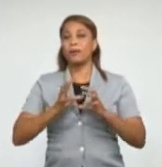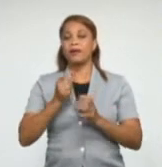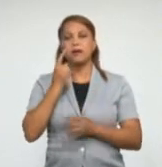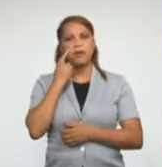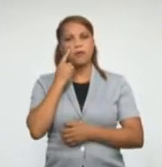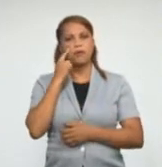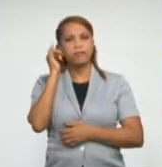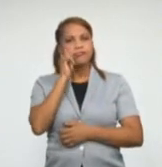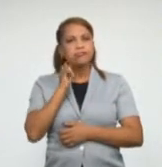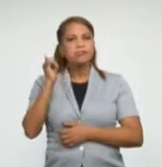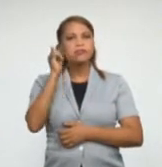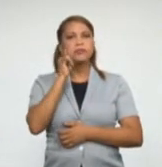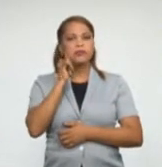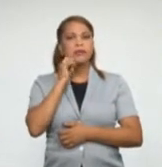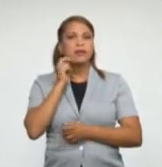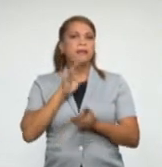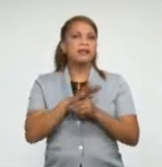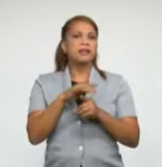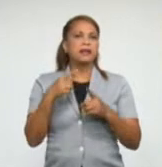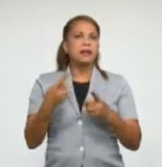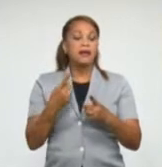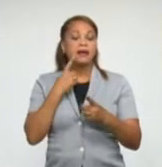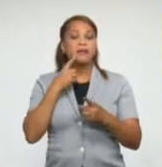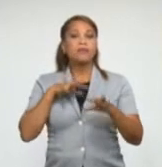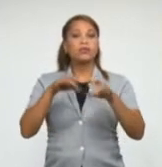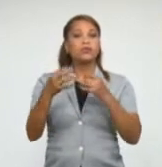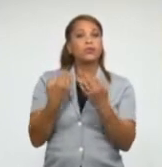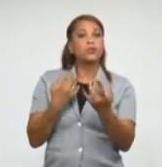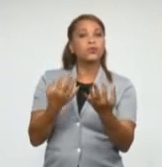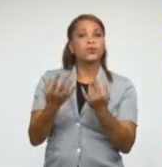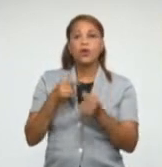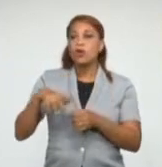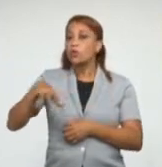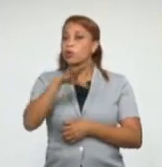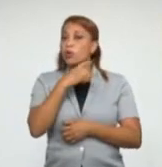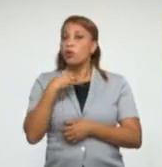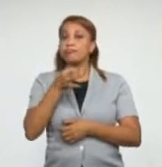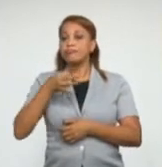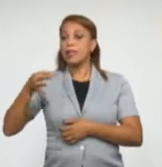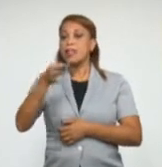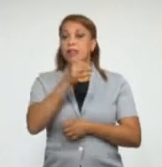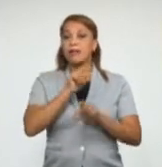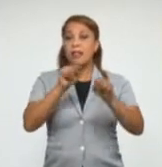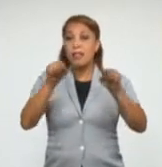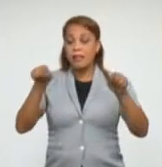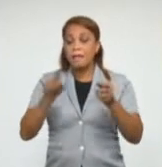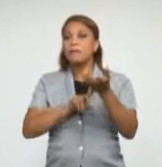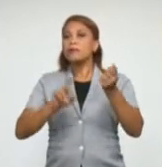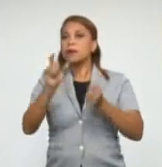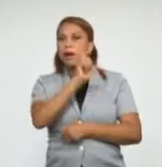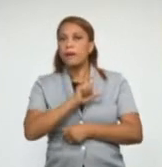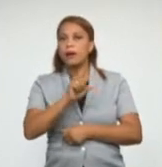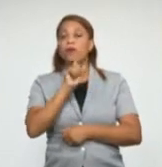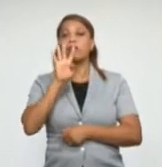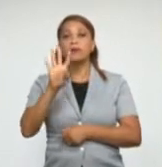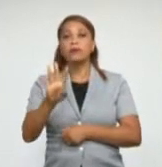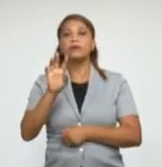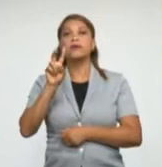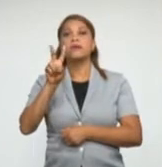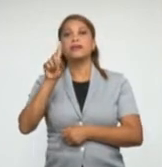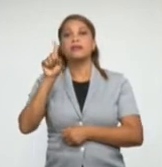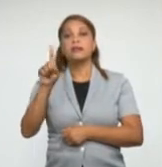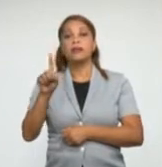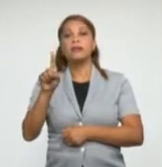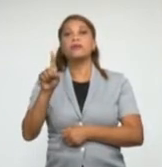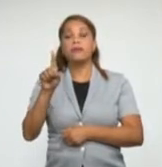reporte a partir de la dispersión por prácticamente todos los municipios de esta provincia. Hoy Camagüey con 421 casos